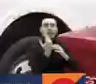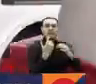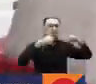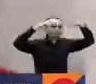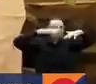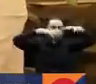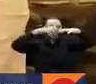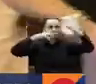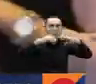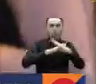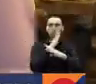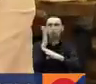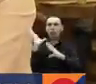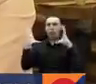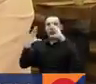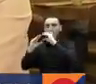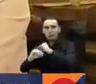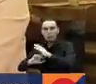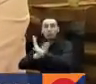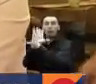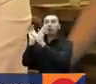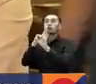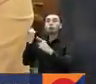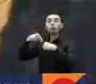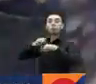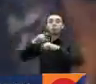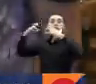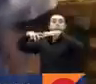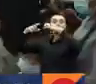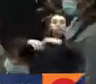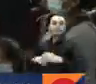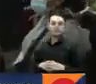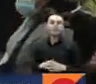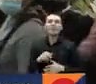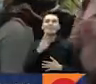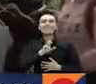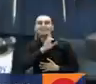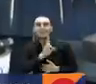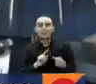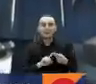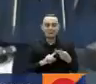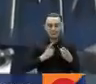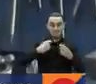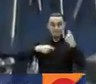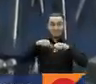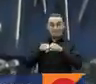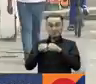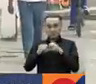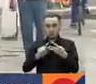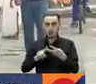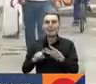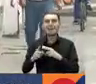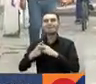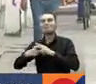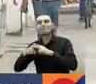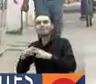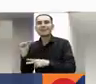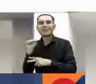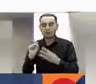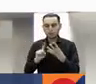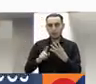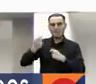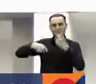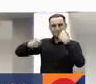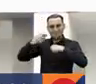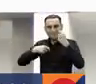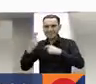lloviendo y sigue lloviendo durante todo el día. Los sectores más afectados son los de restaurantes, calzado, talleres de servicio automotriz, ferreterías y materiales